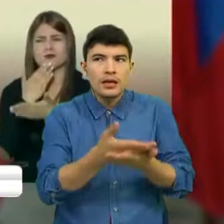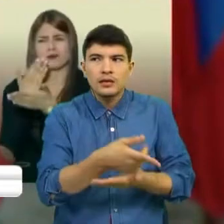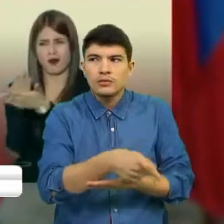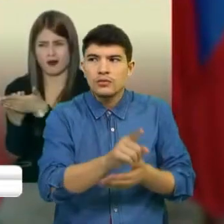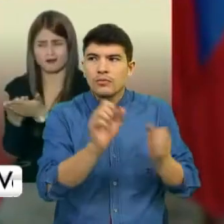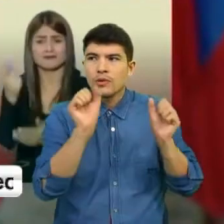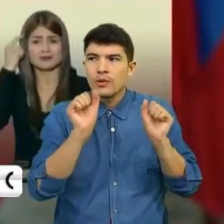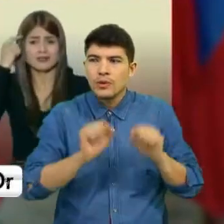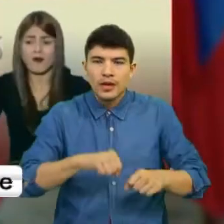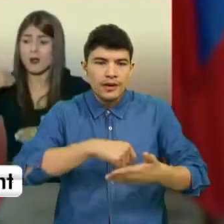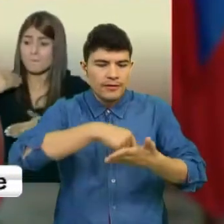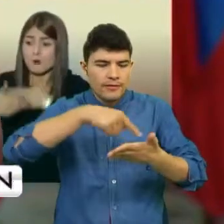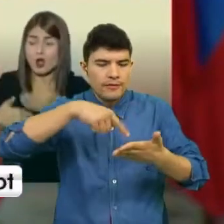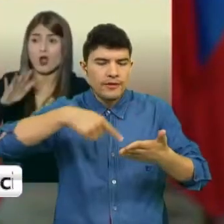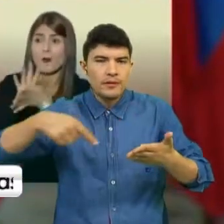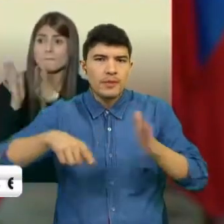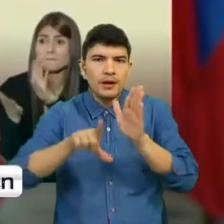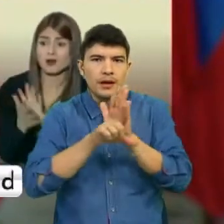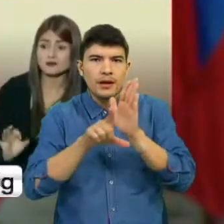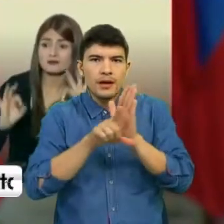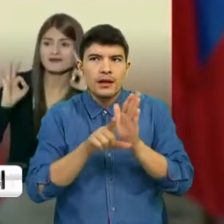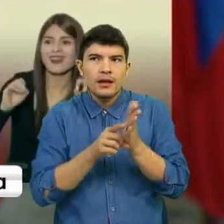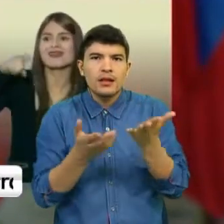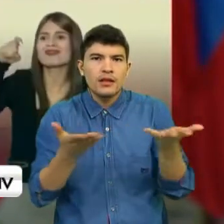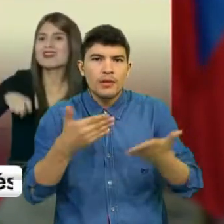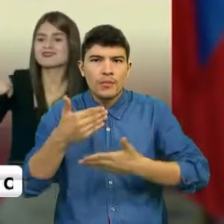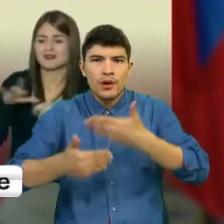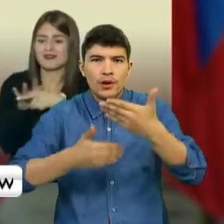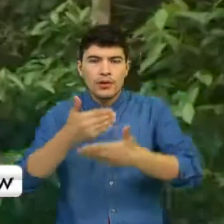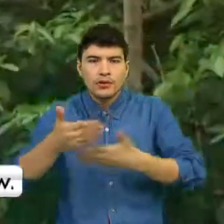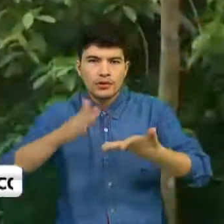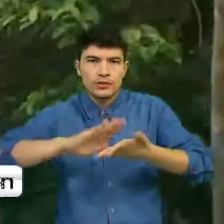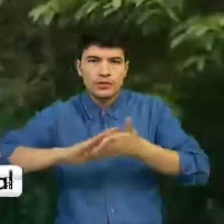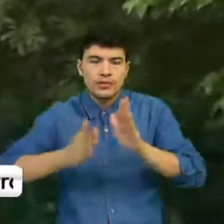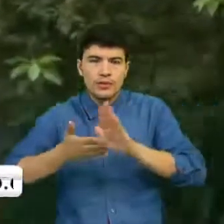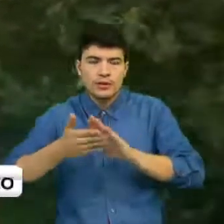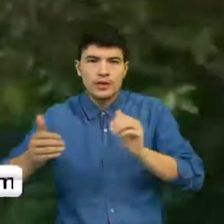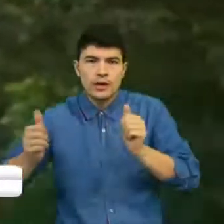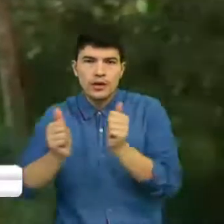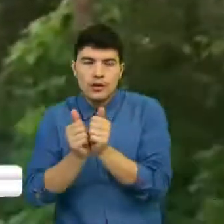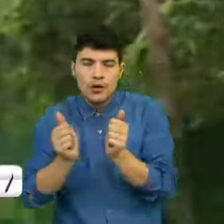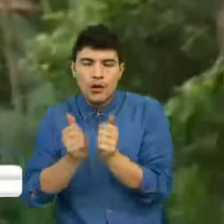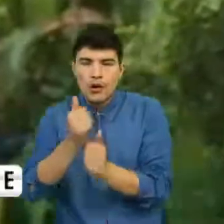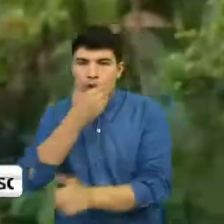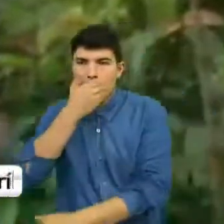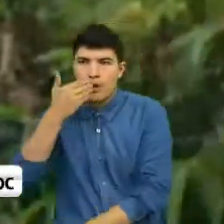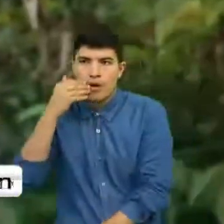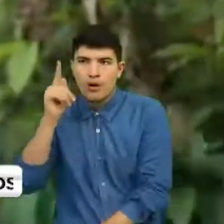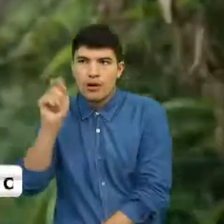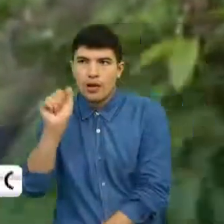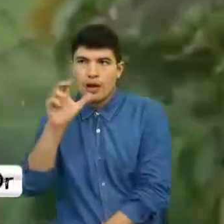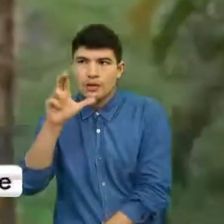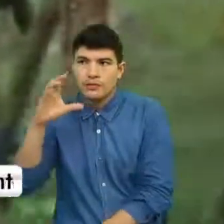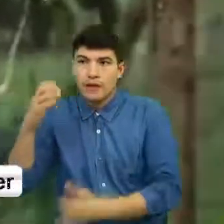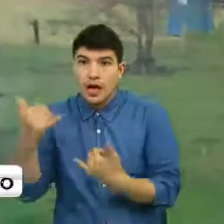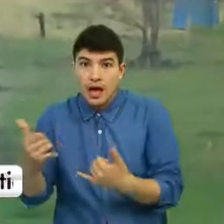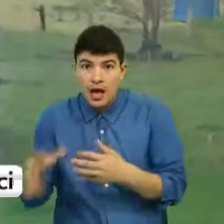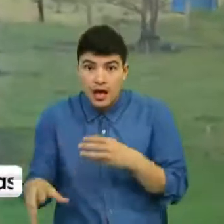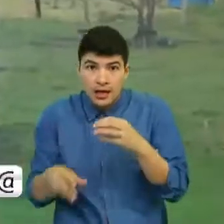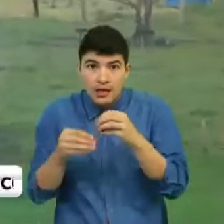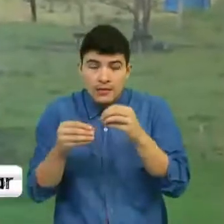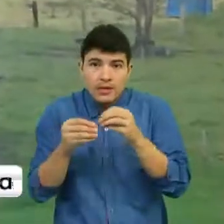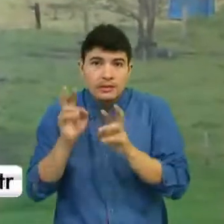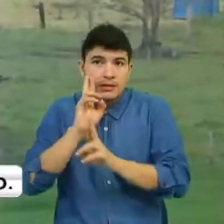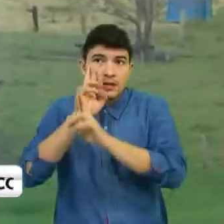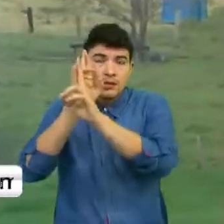para firmar esas leyes en el marco del proceso de paz con la FARC. Adicionalmente a eso, pues también se